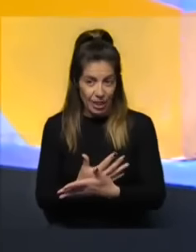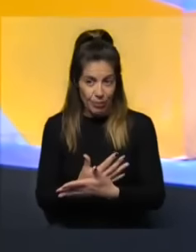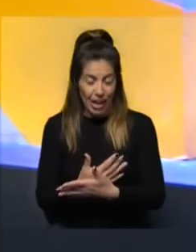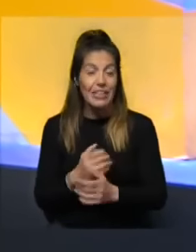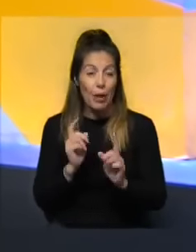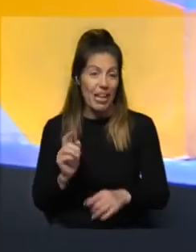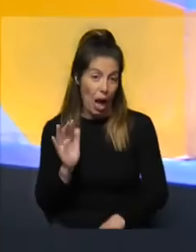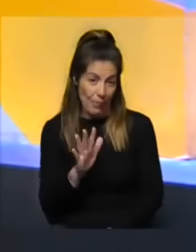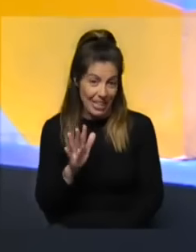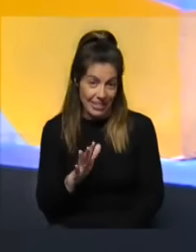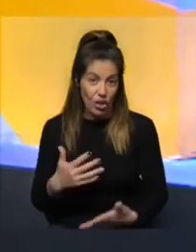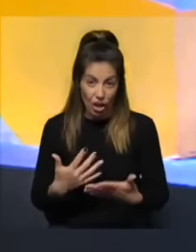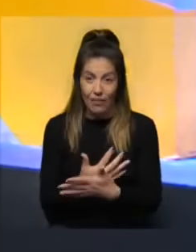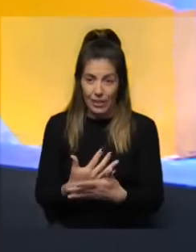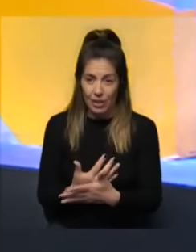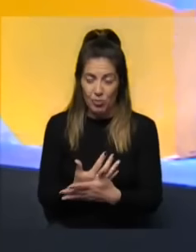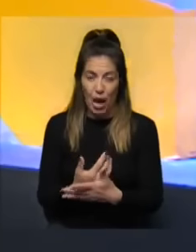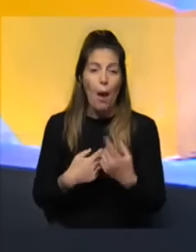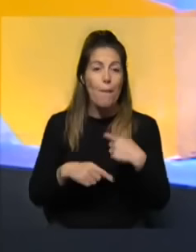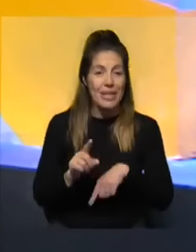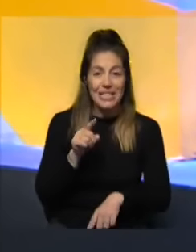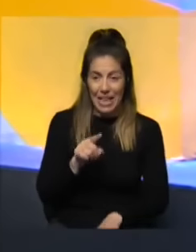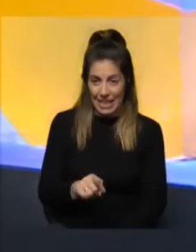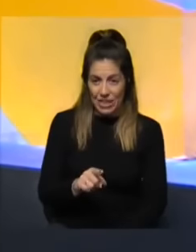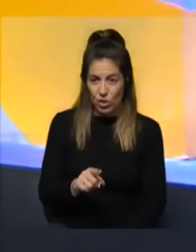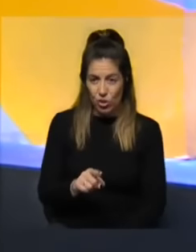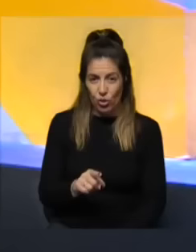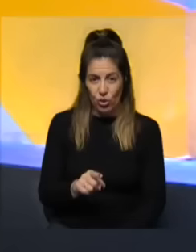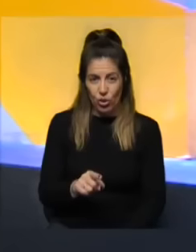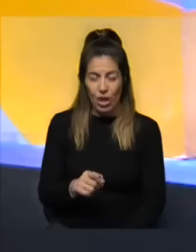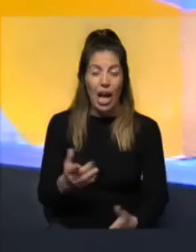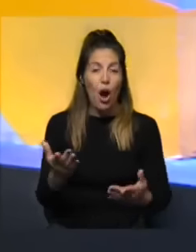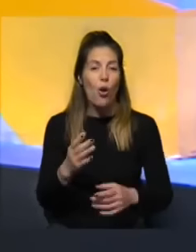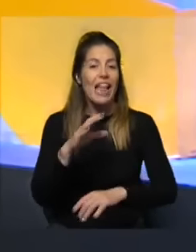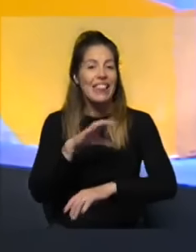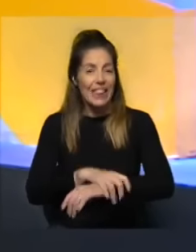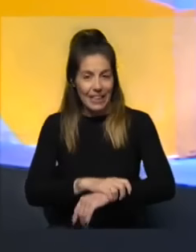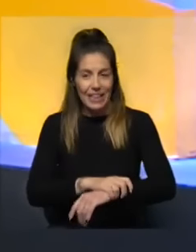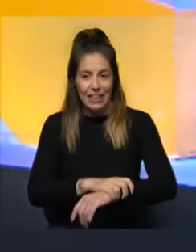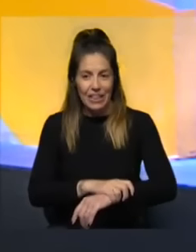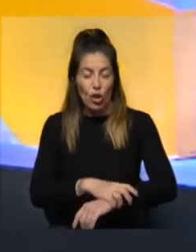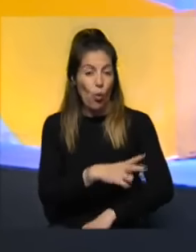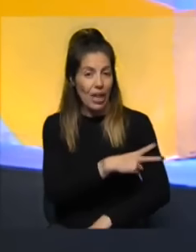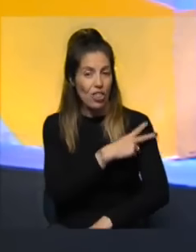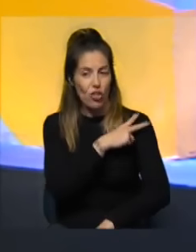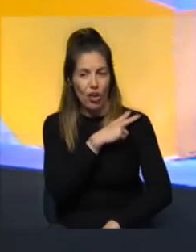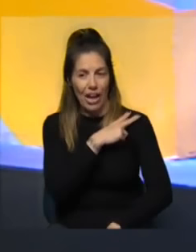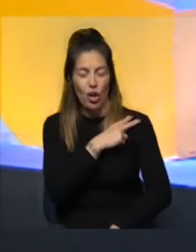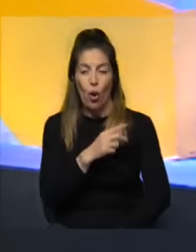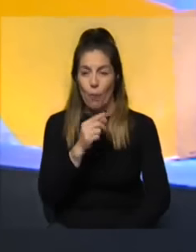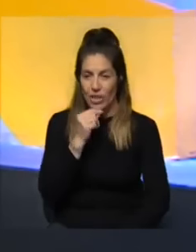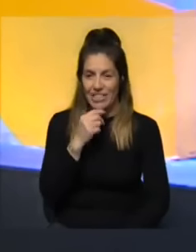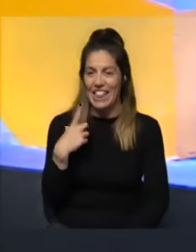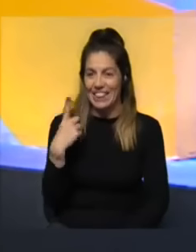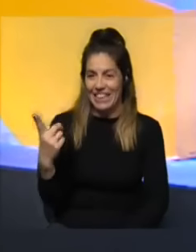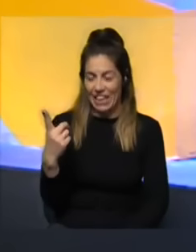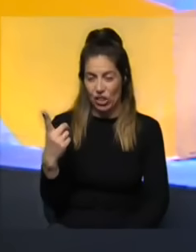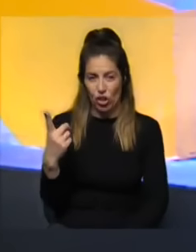amenazar. Pese a eso, ahora está detenido un alto cargo de la policía, director de un